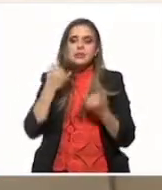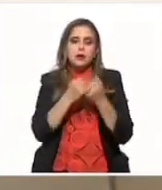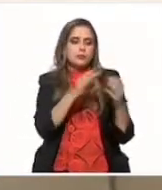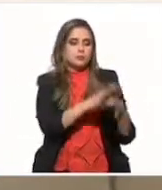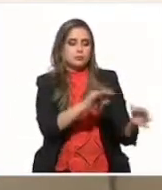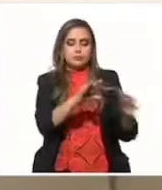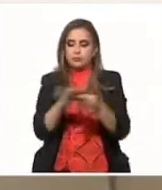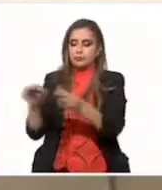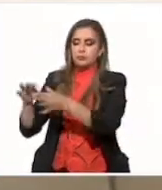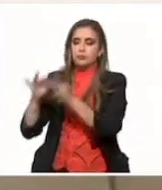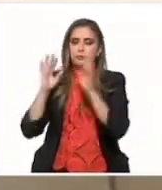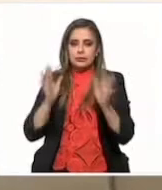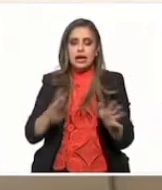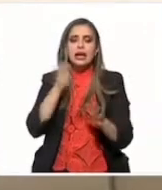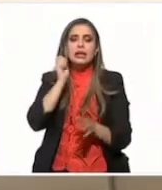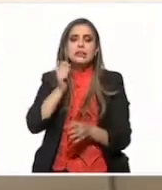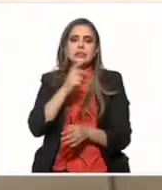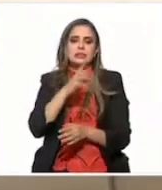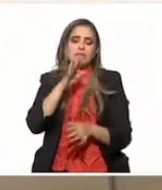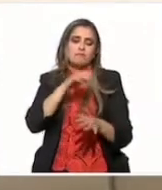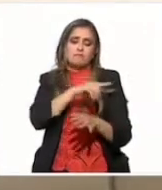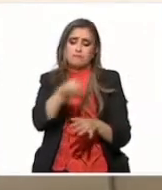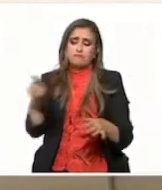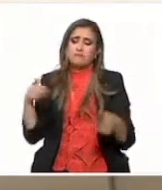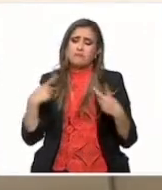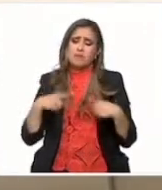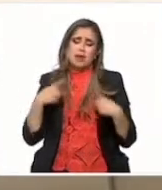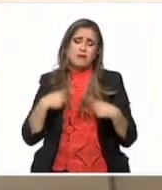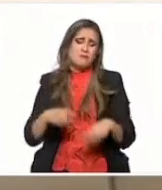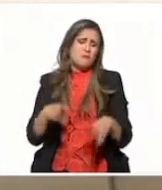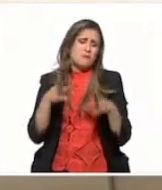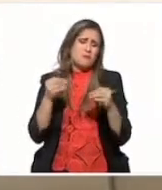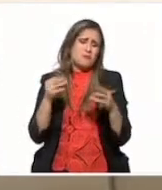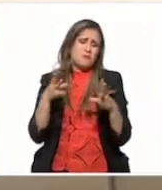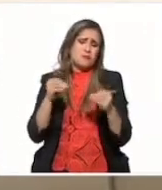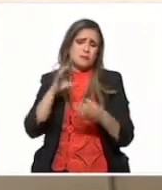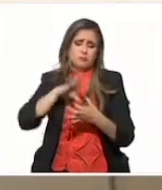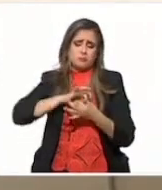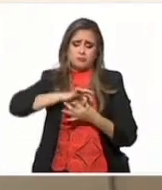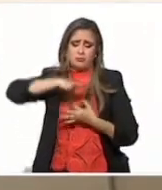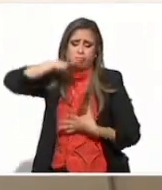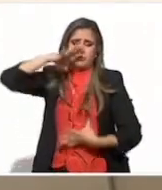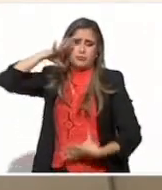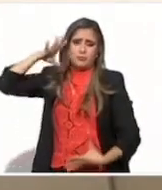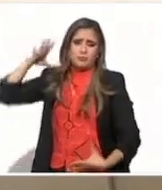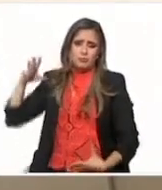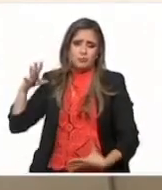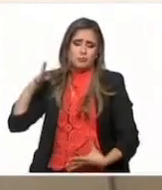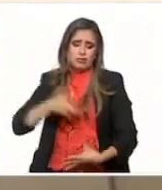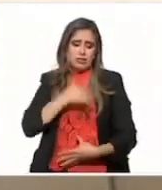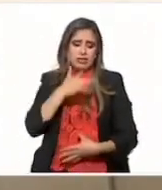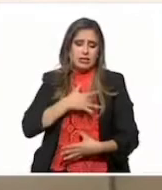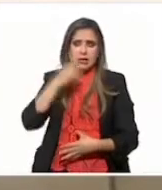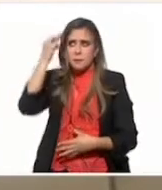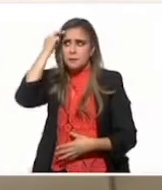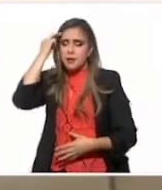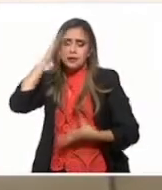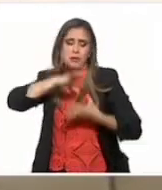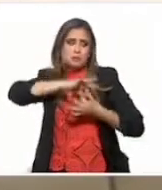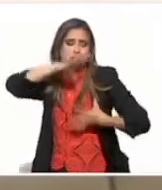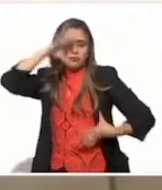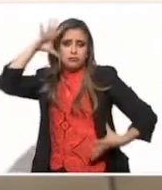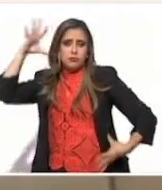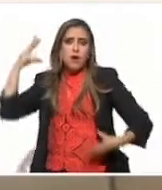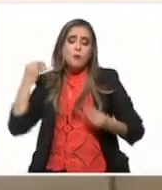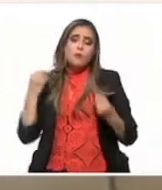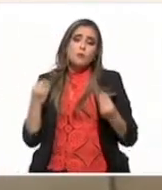profunda desconexión que tenemos de iu con nuestro sentir por lo cual me parece que